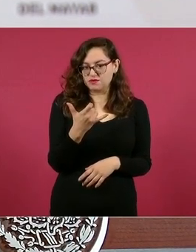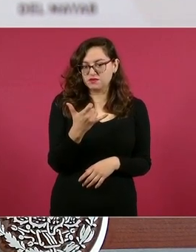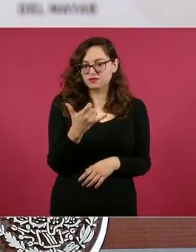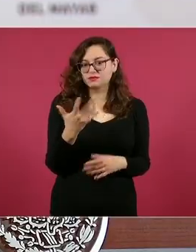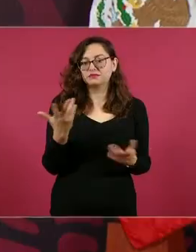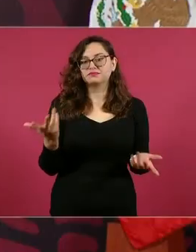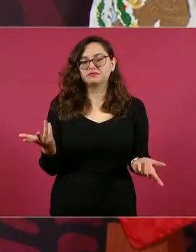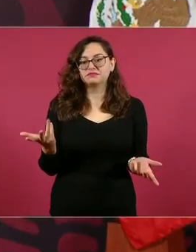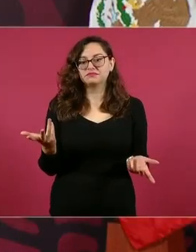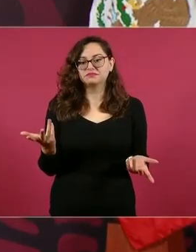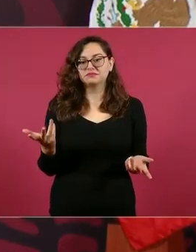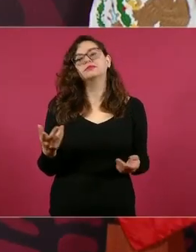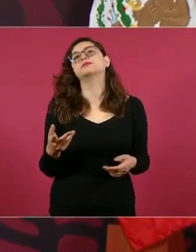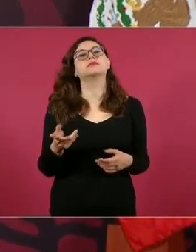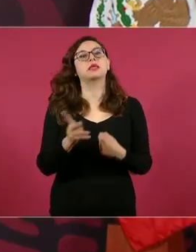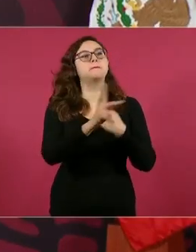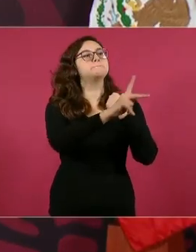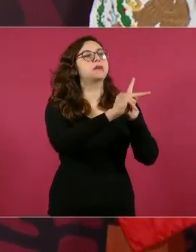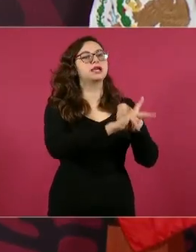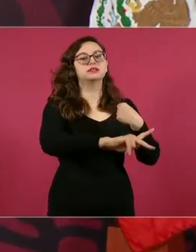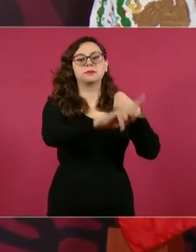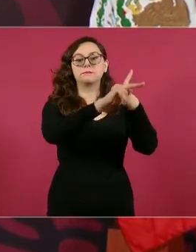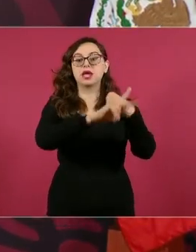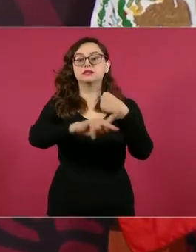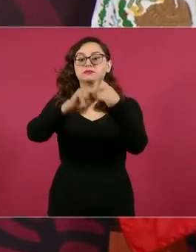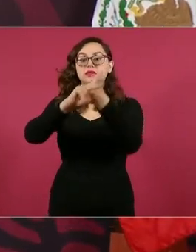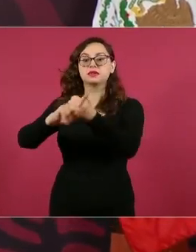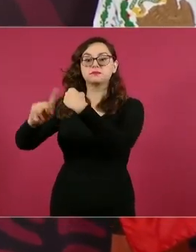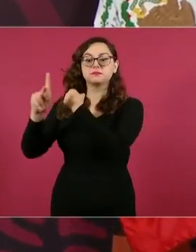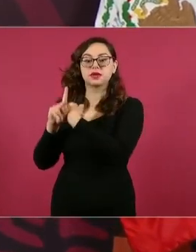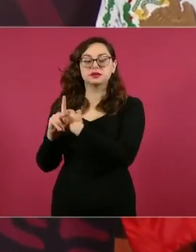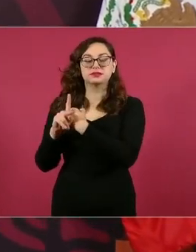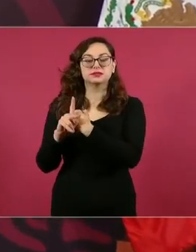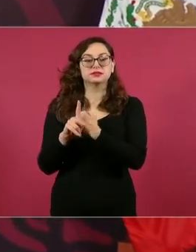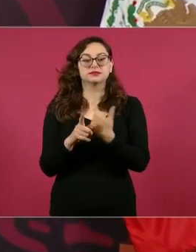países y en el mundo